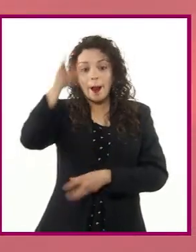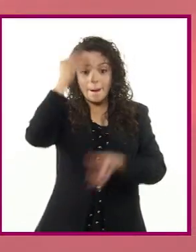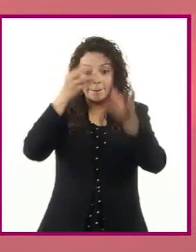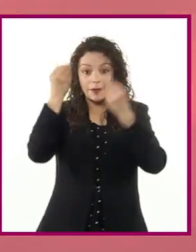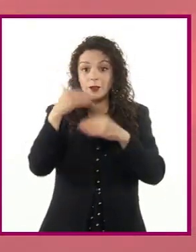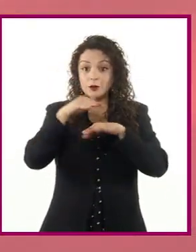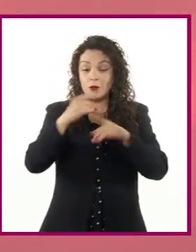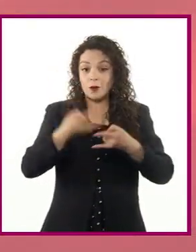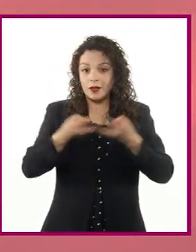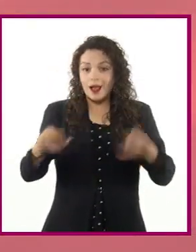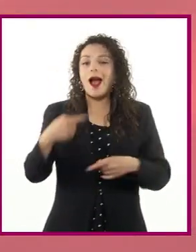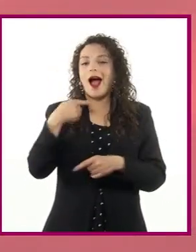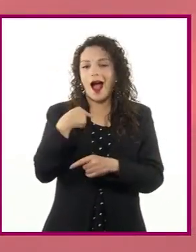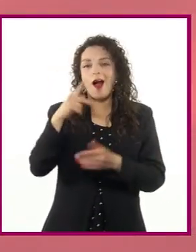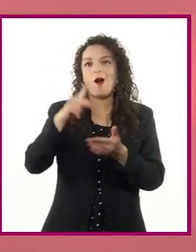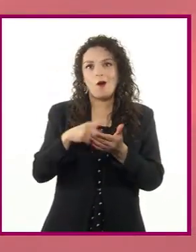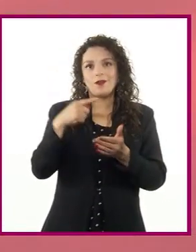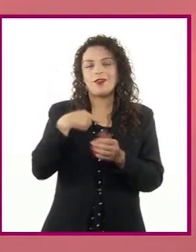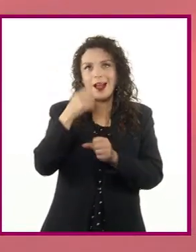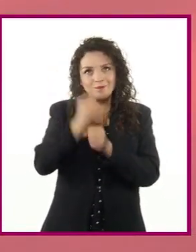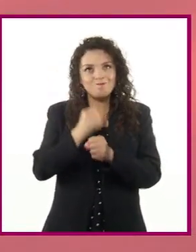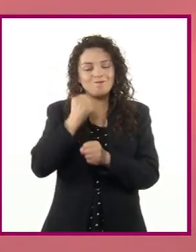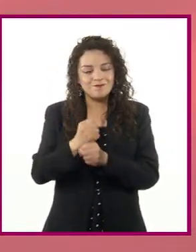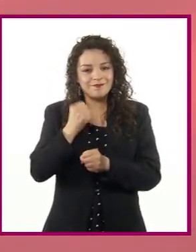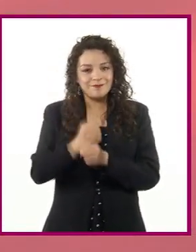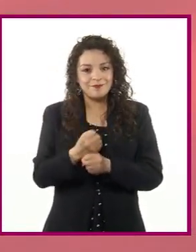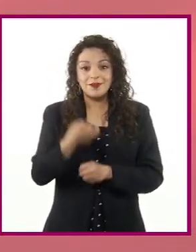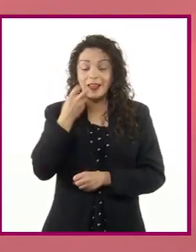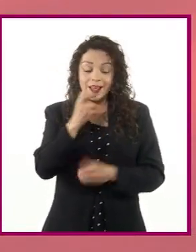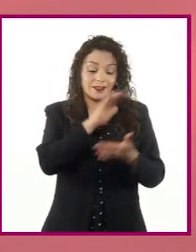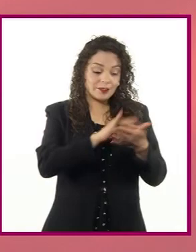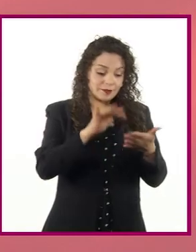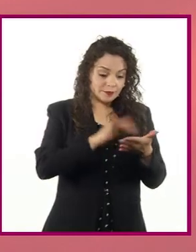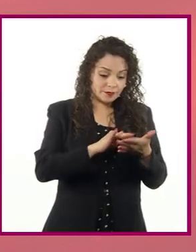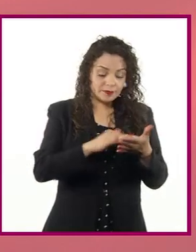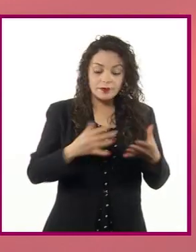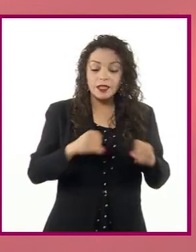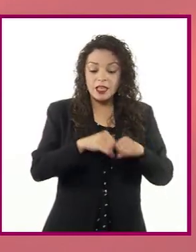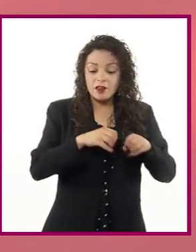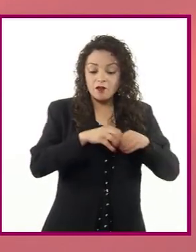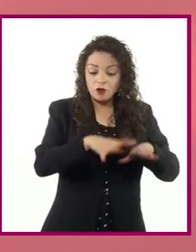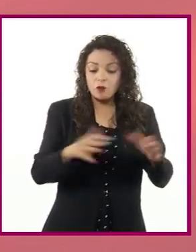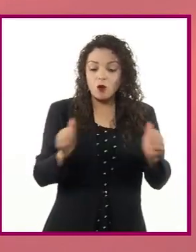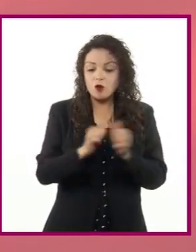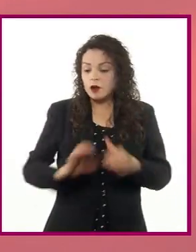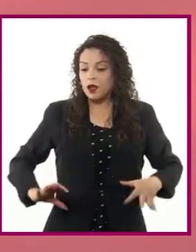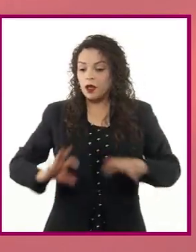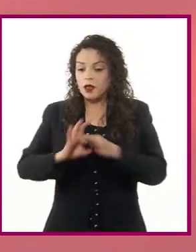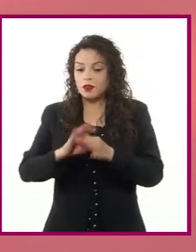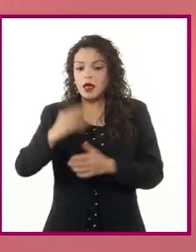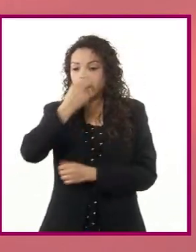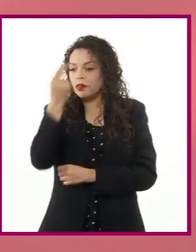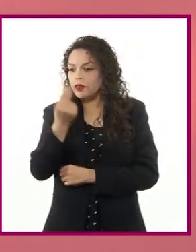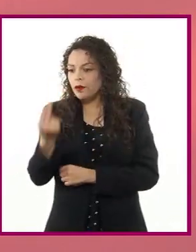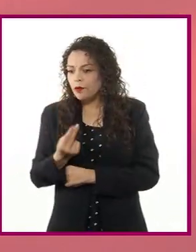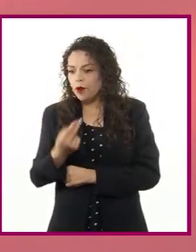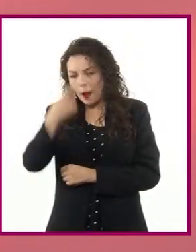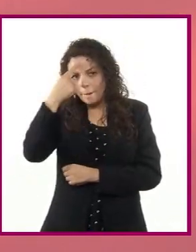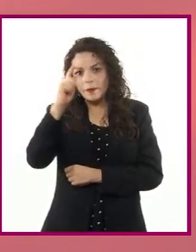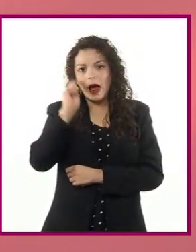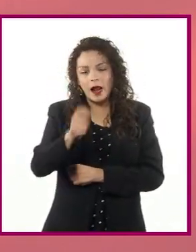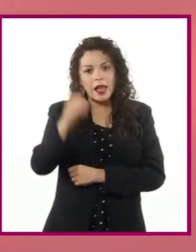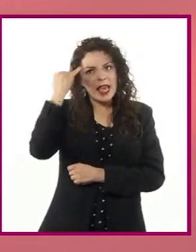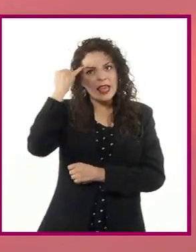de las historietas. Este tipo de textos se caracteriza por combinar información con elementos gráficos que tienen como objetivo comunicar